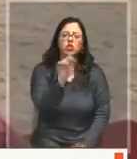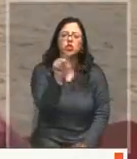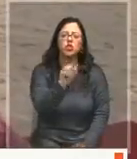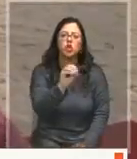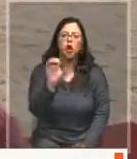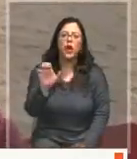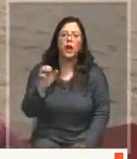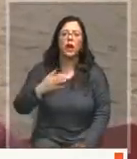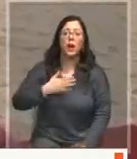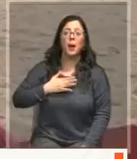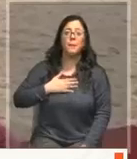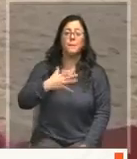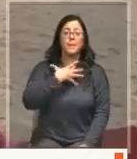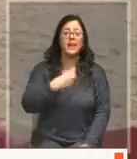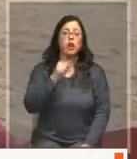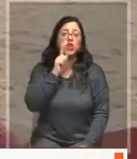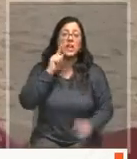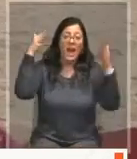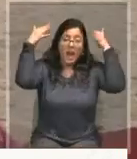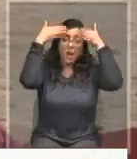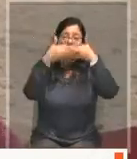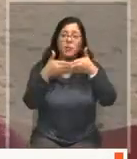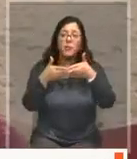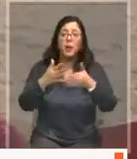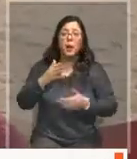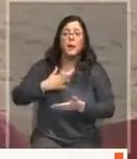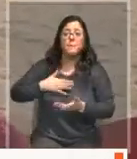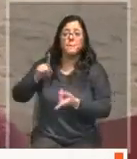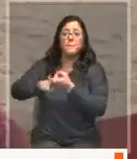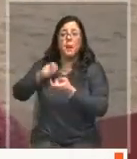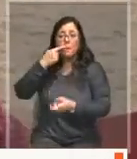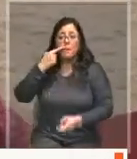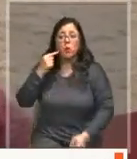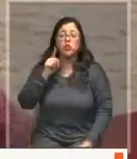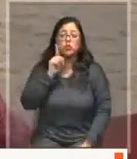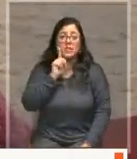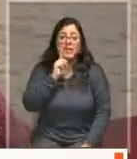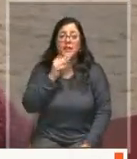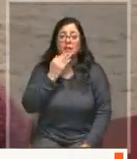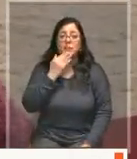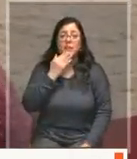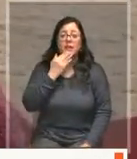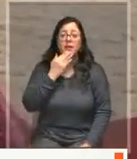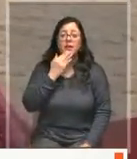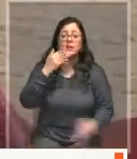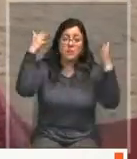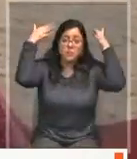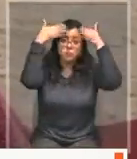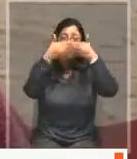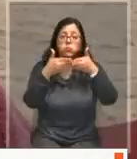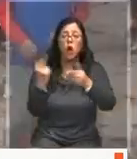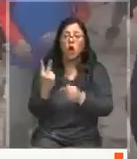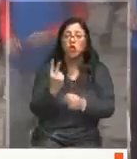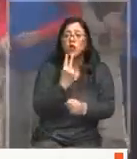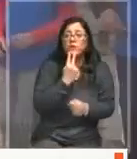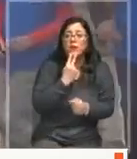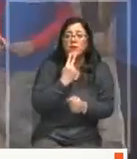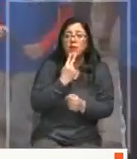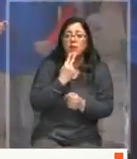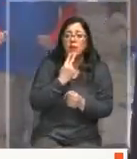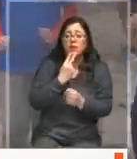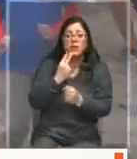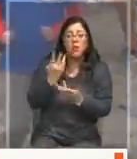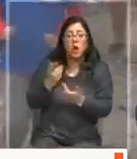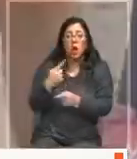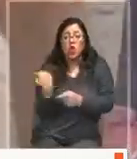tiene Asperger. Mi esposo tiene un hijo de 14 años que también tiene Asperger, que tiene TEA. Ambos viven con nosotros. Esto no